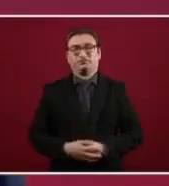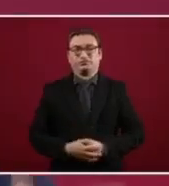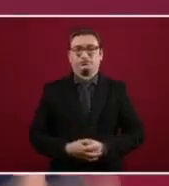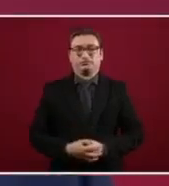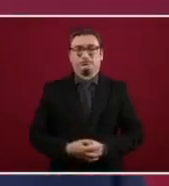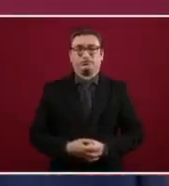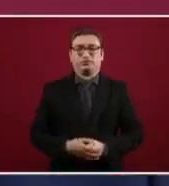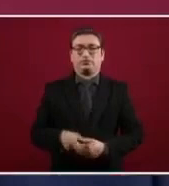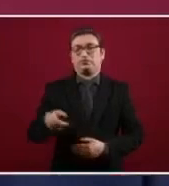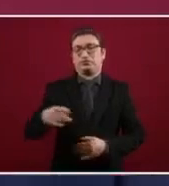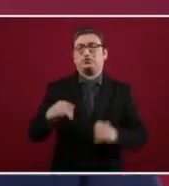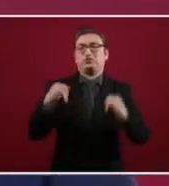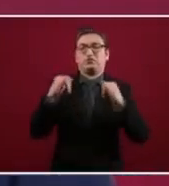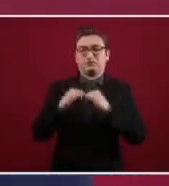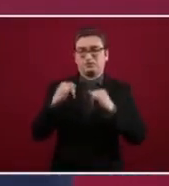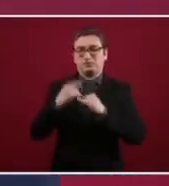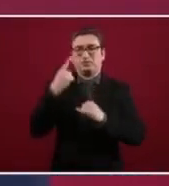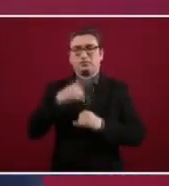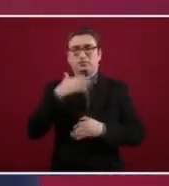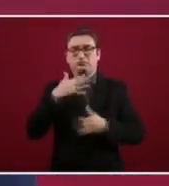el instituto anticorrupción